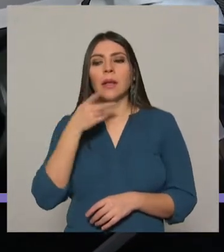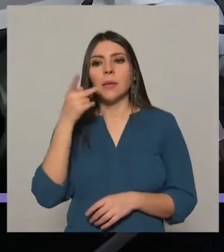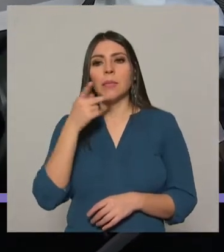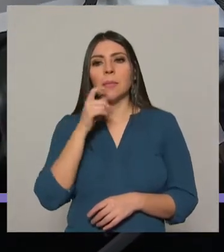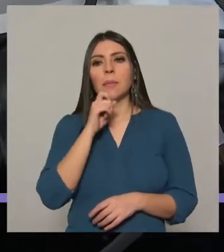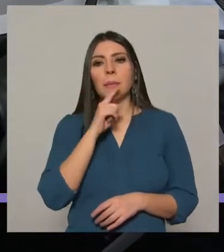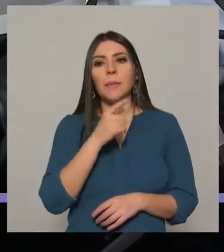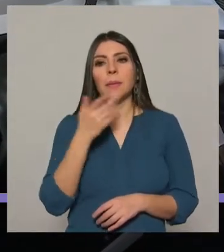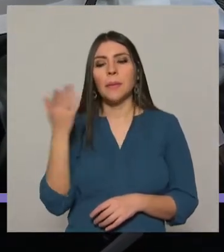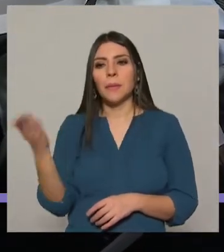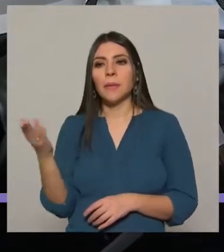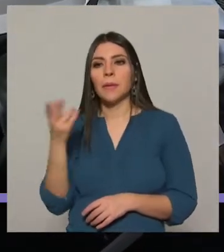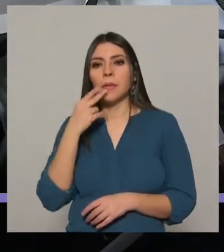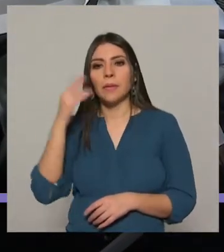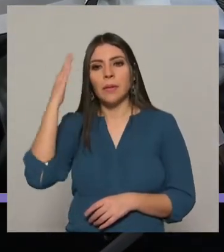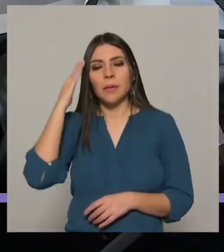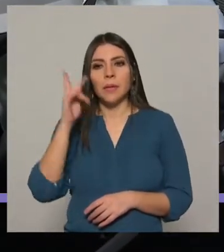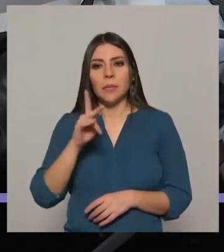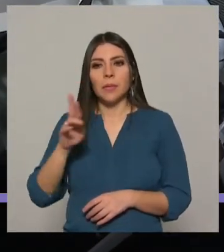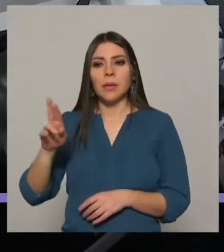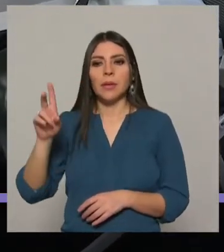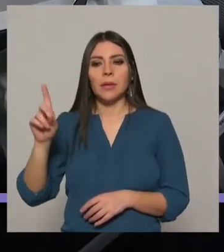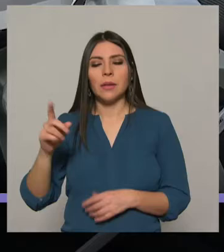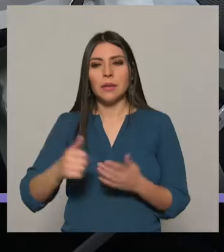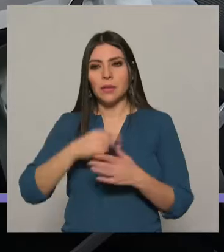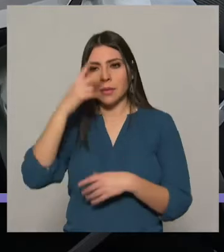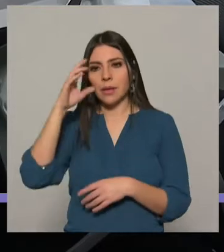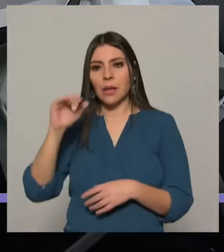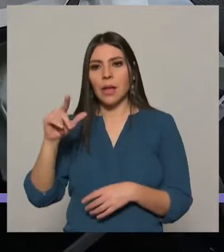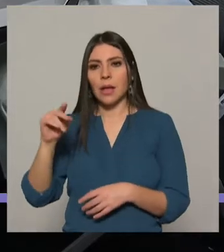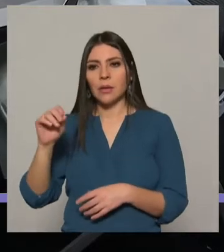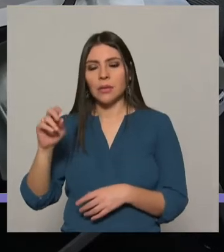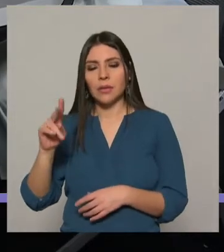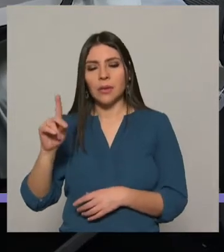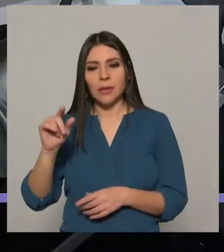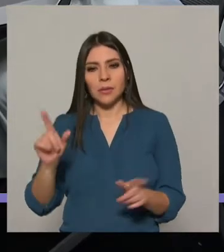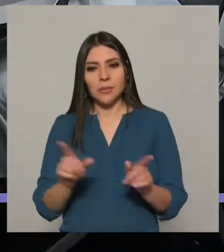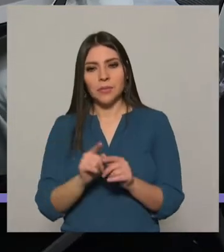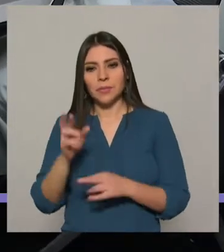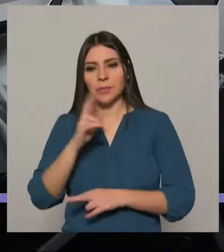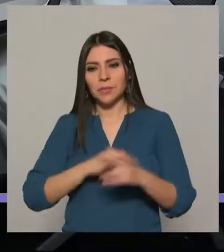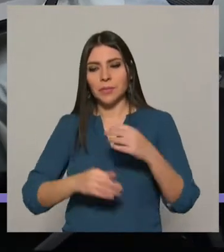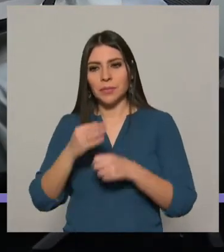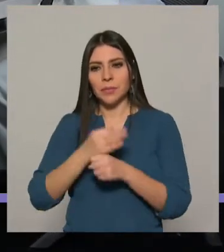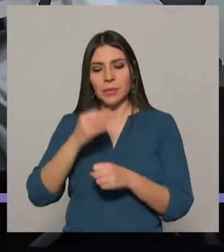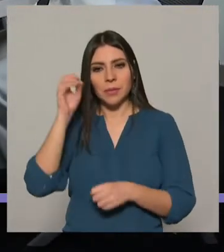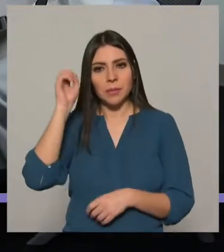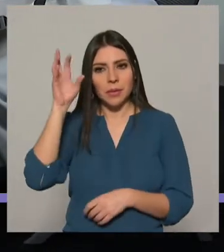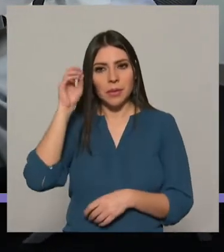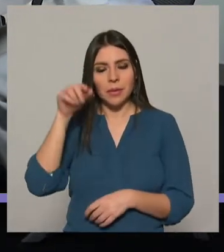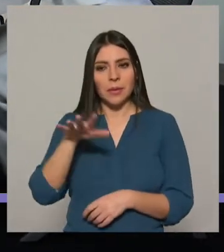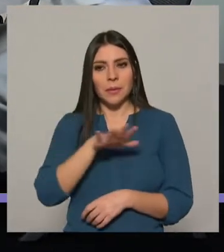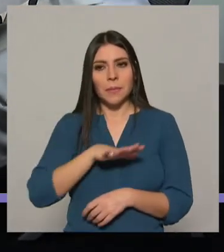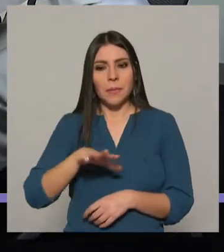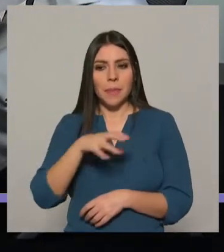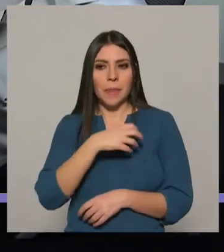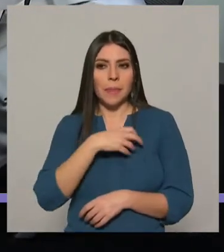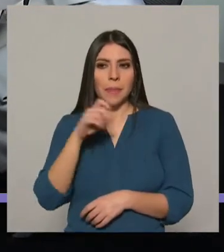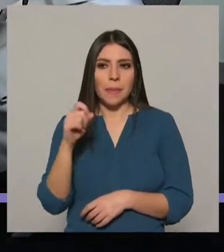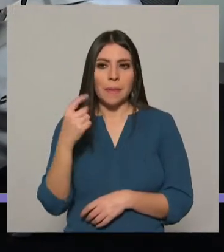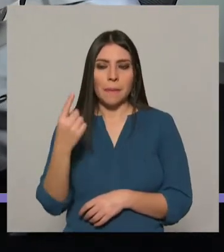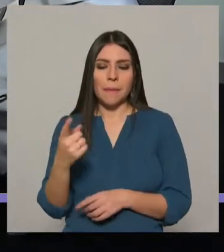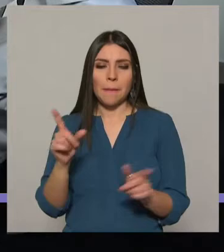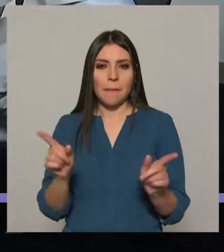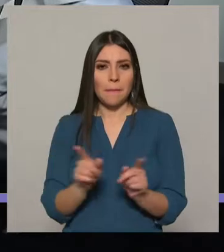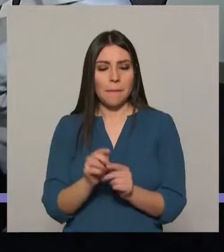y el dirigente del PRD en la Ciudad de México, Carlos Estrada. No se vaya, estamos totalmente en vivo desde los estudios de Capital